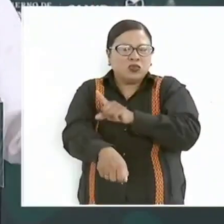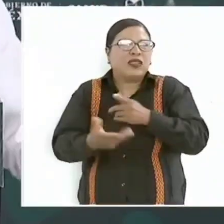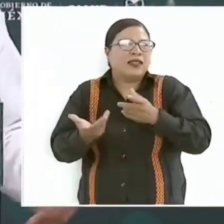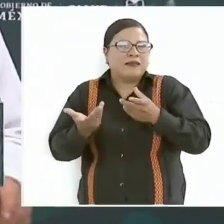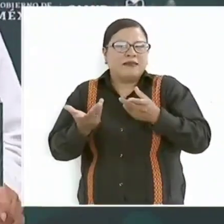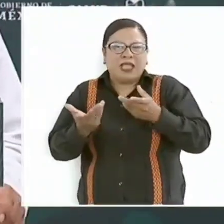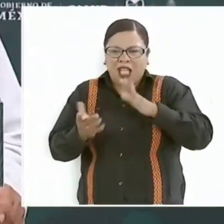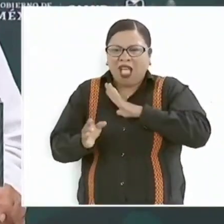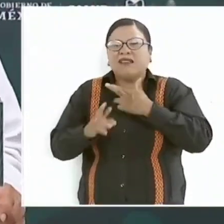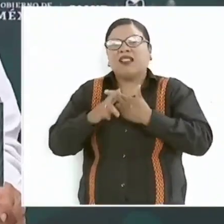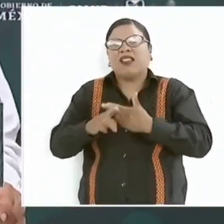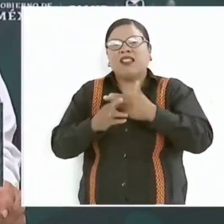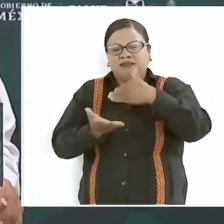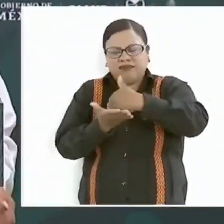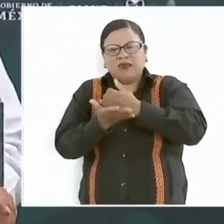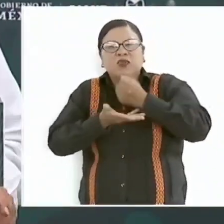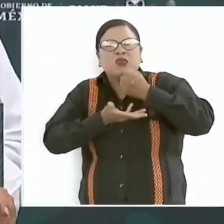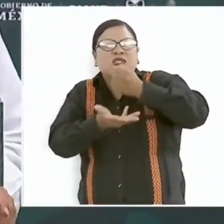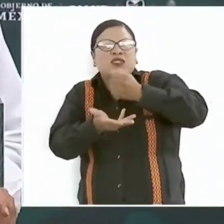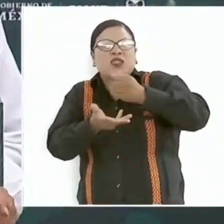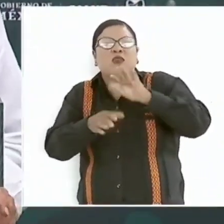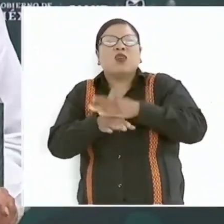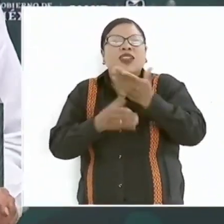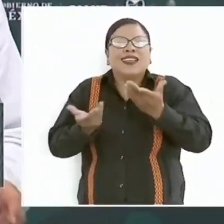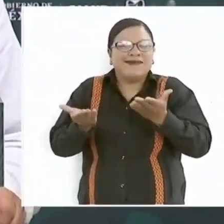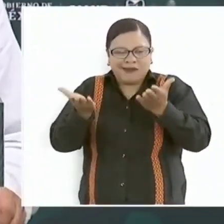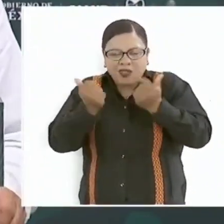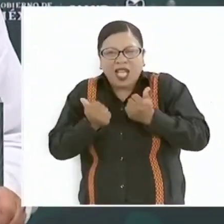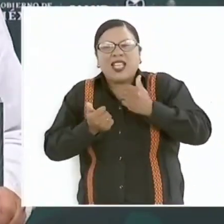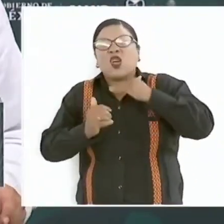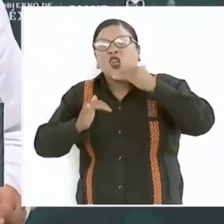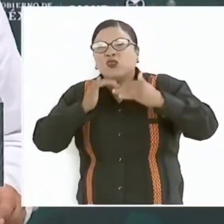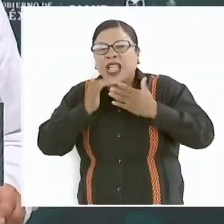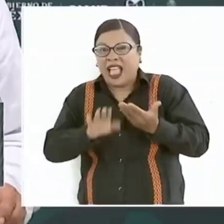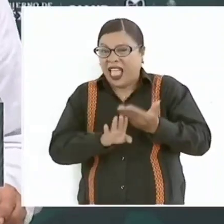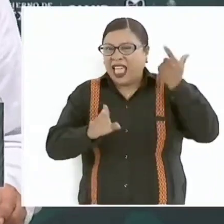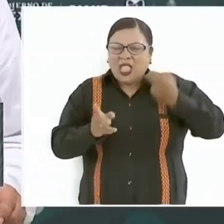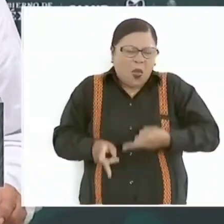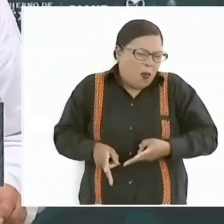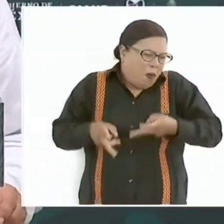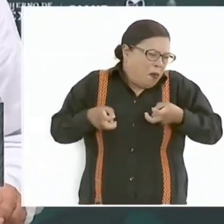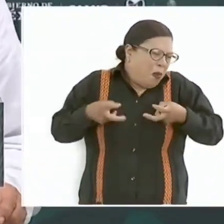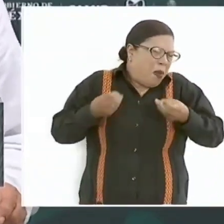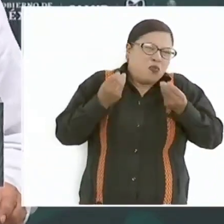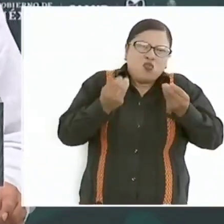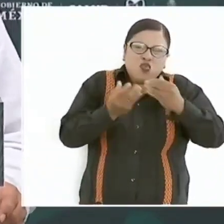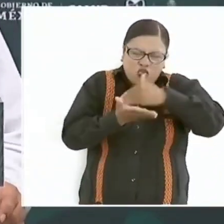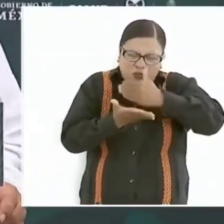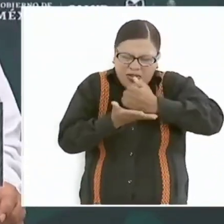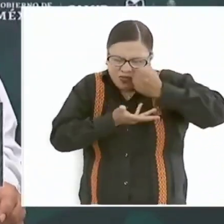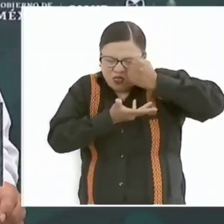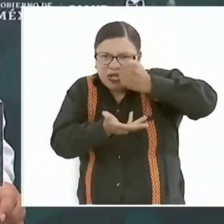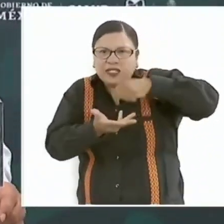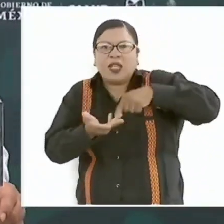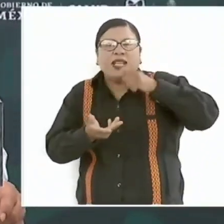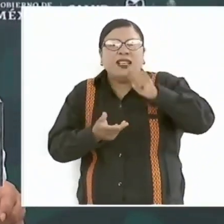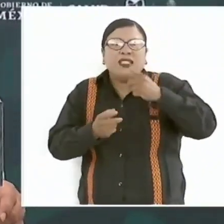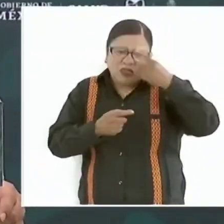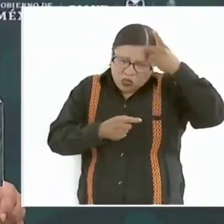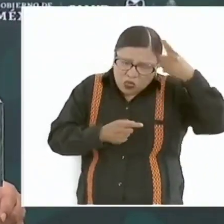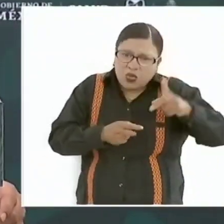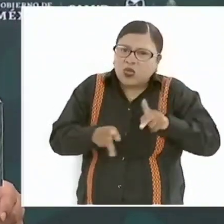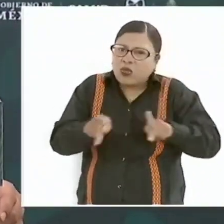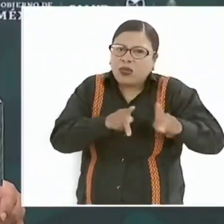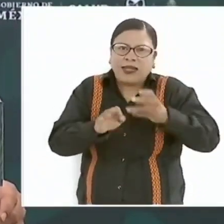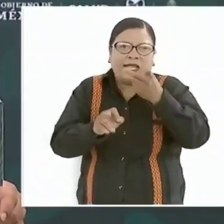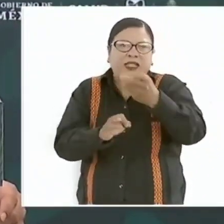tenemos presupuesto. ¿Por qué? Porque no hay corrupción. Se robaban mucho dinero del presupuesto, dinero del pueblo, y eso